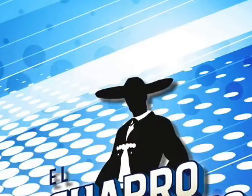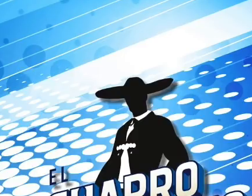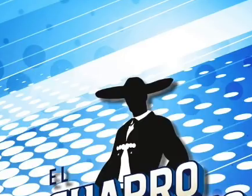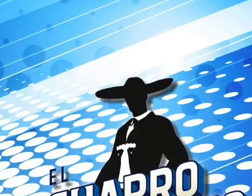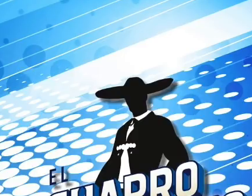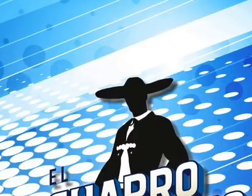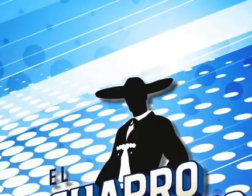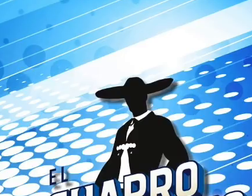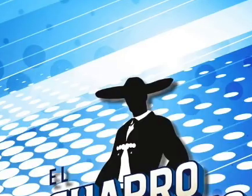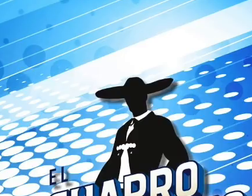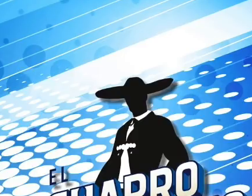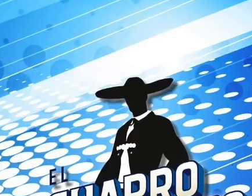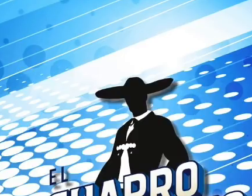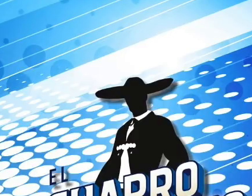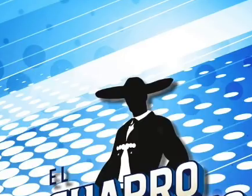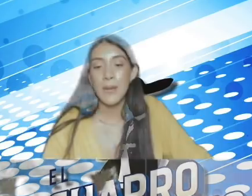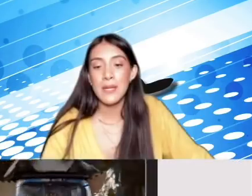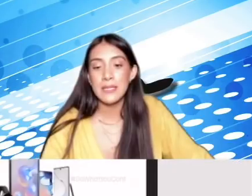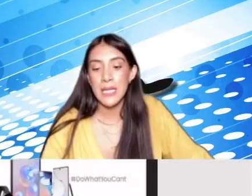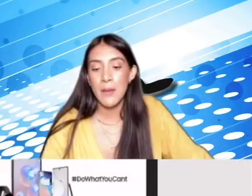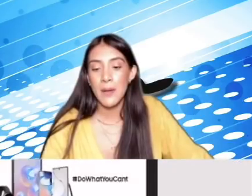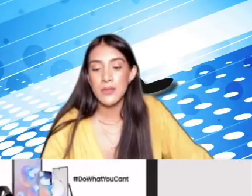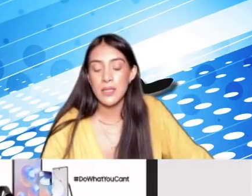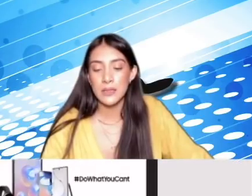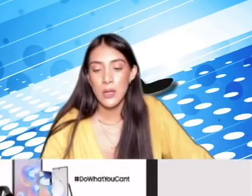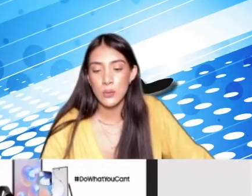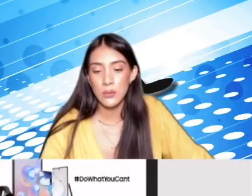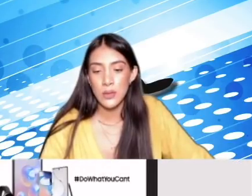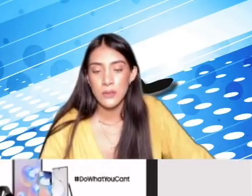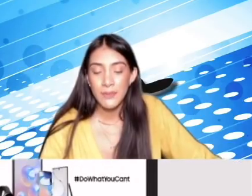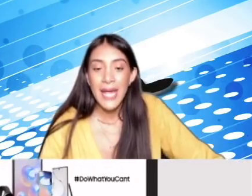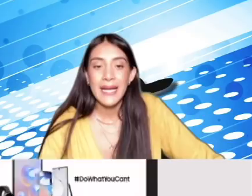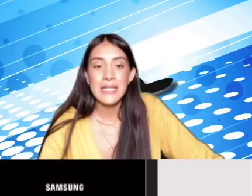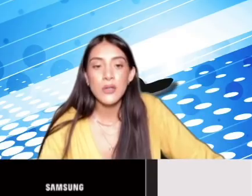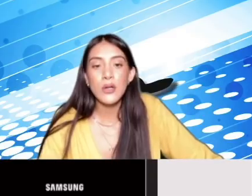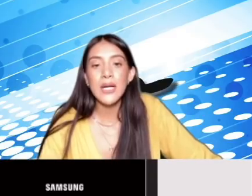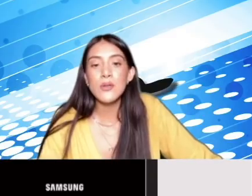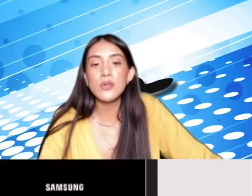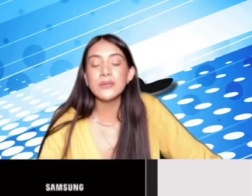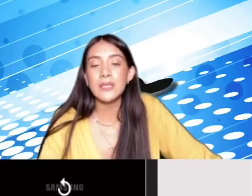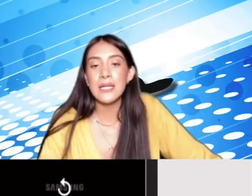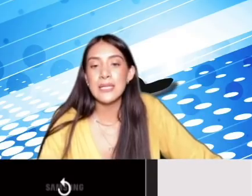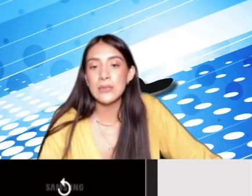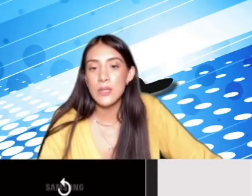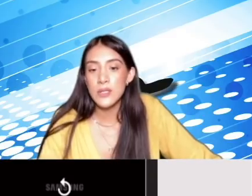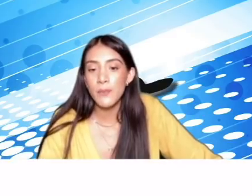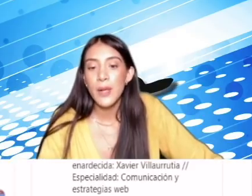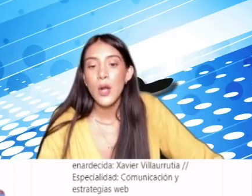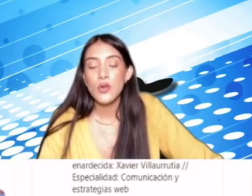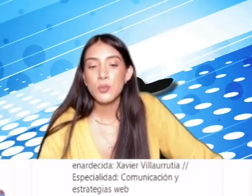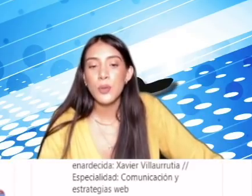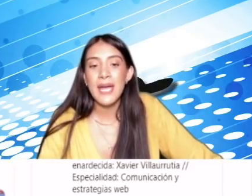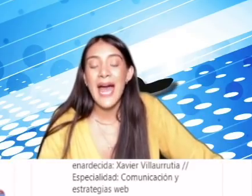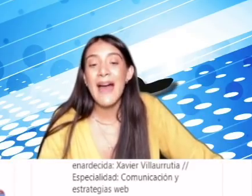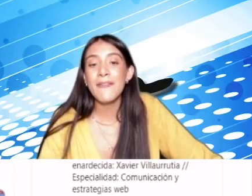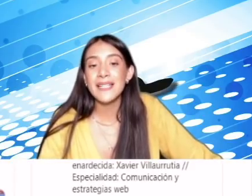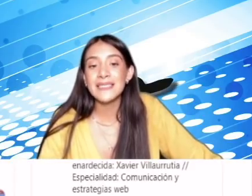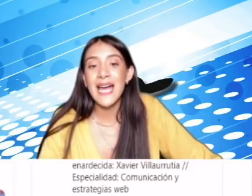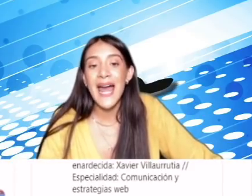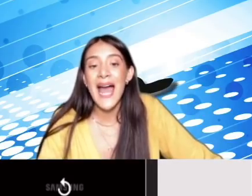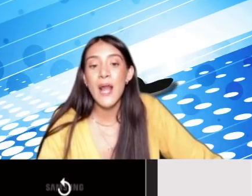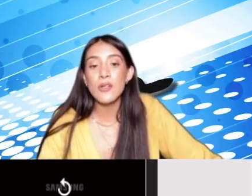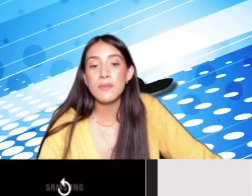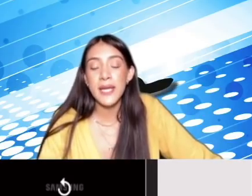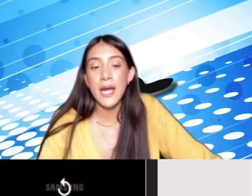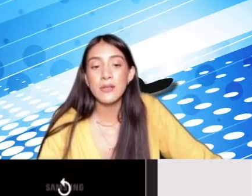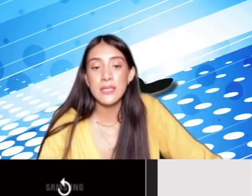esta situación. ¿A quién me refiero? Bueno, pues nada más y nada menos que Estados Unidos, que si no logramos contener esta situación nos puede